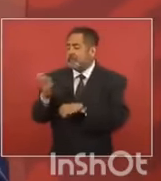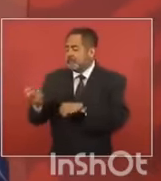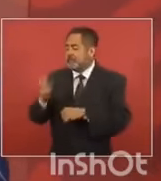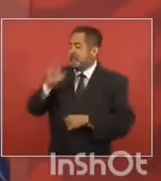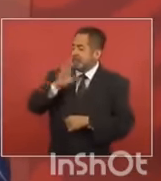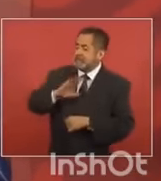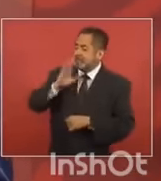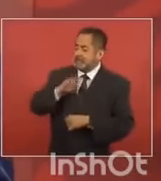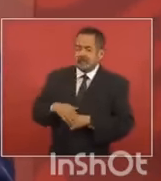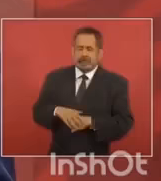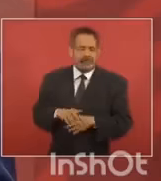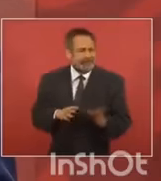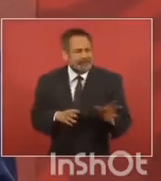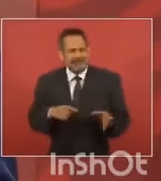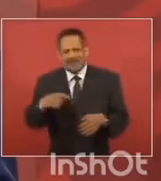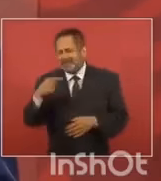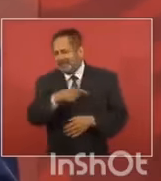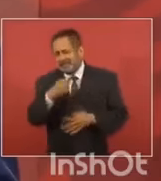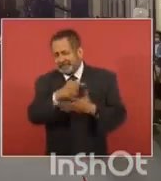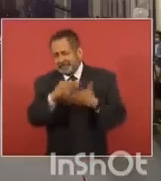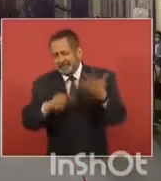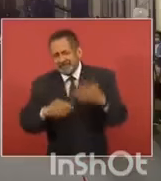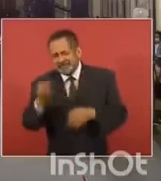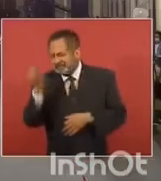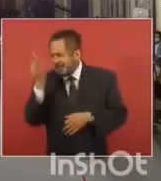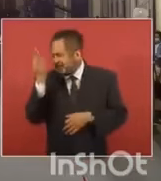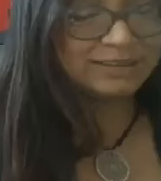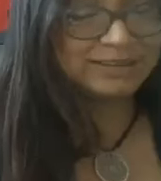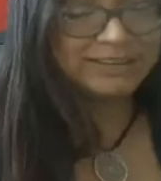cosa que es absolutamente falsa.